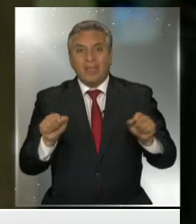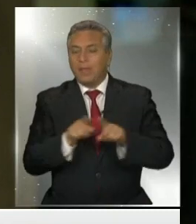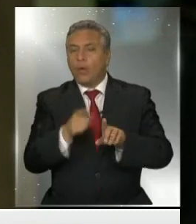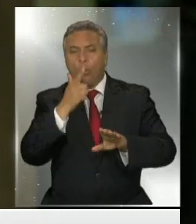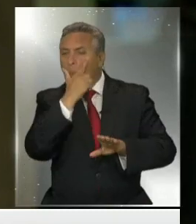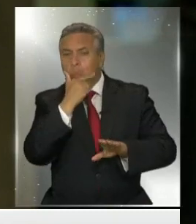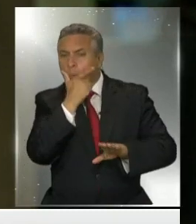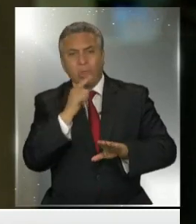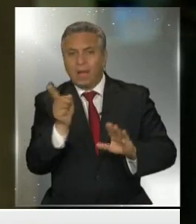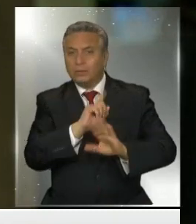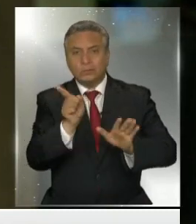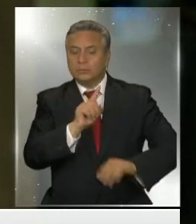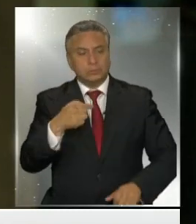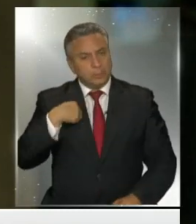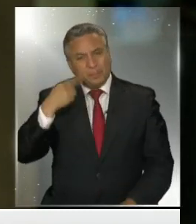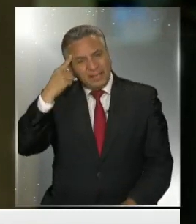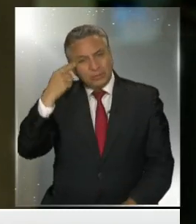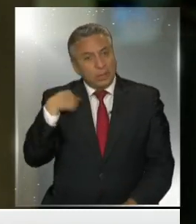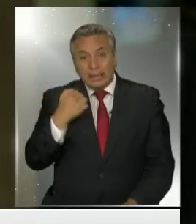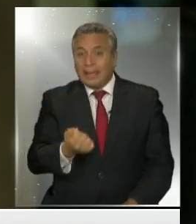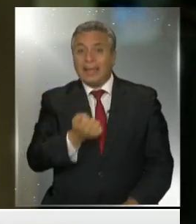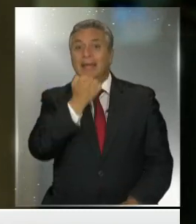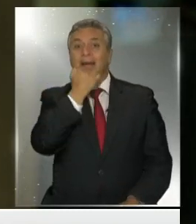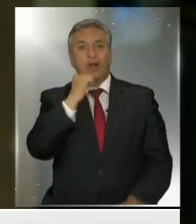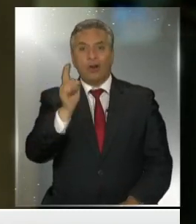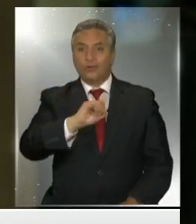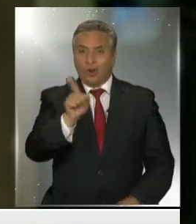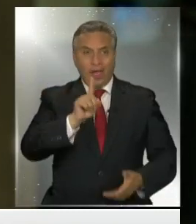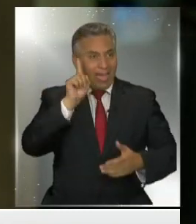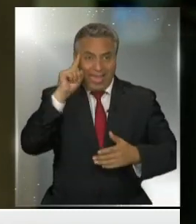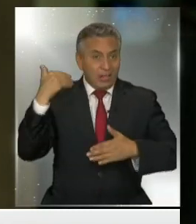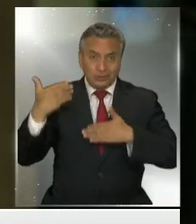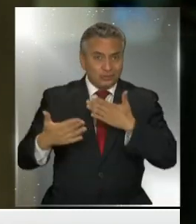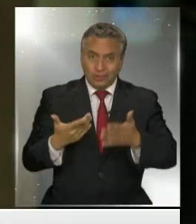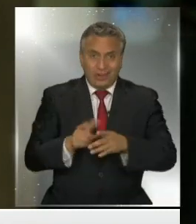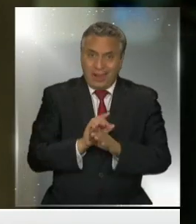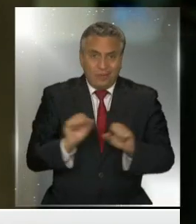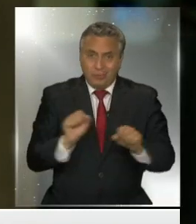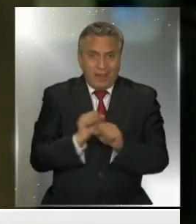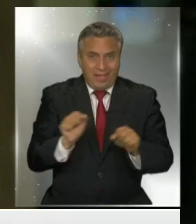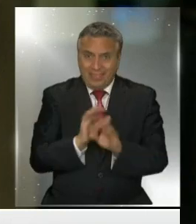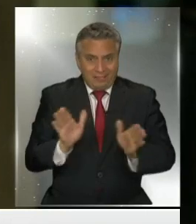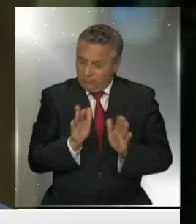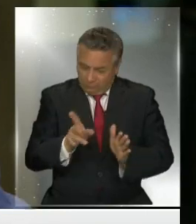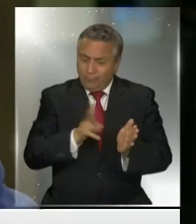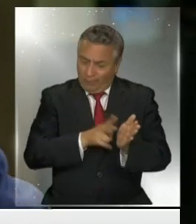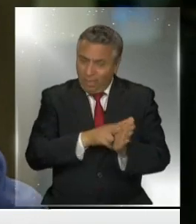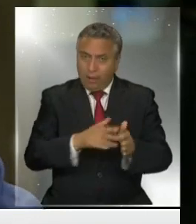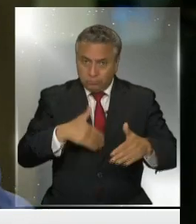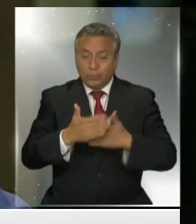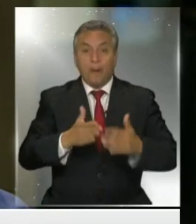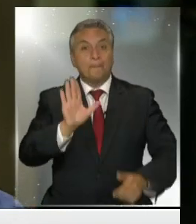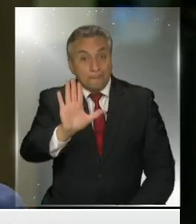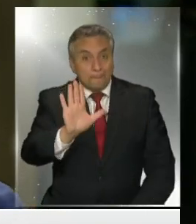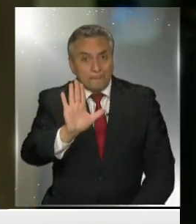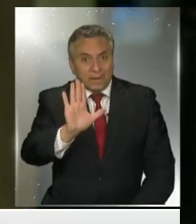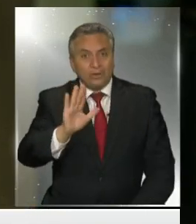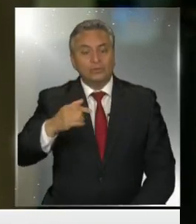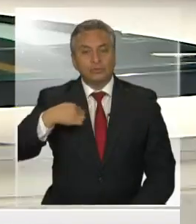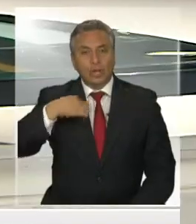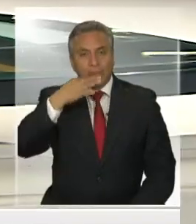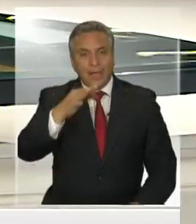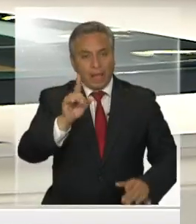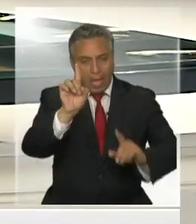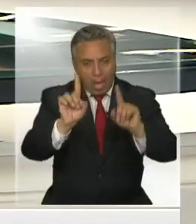en duda creo que sería un error con la historia una irresponsabilidad con el país pero nos plantea algunos puntos que nosotros nos